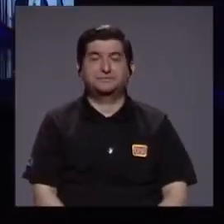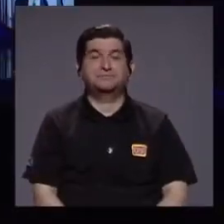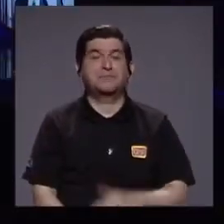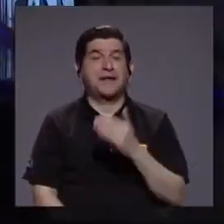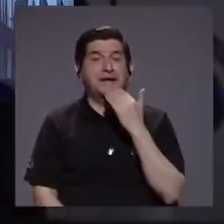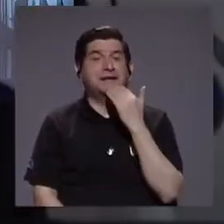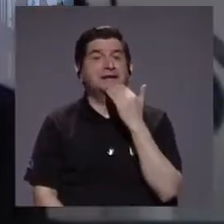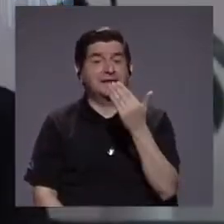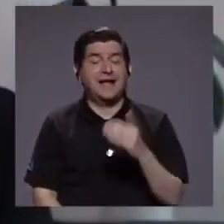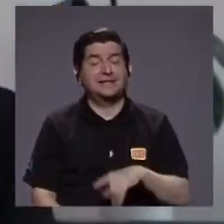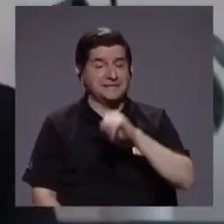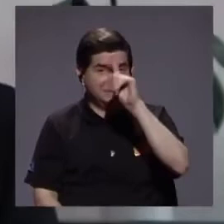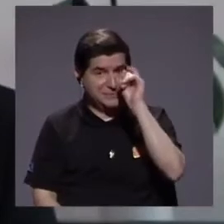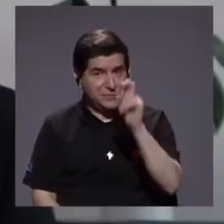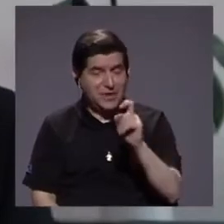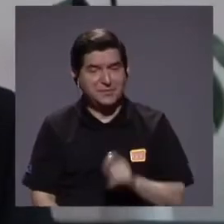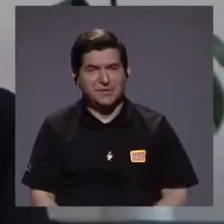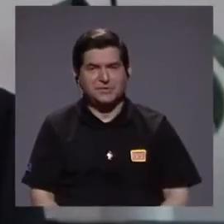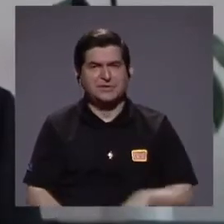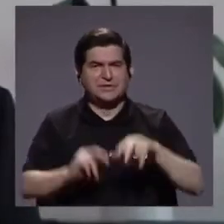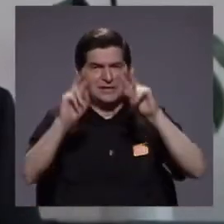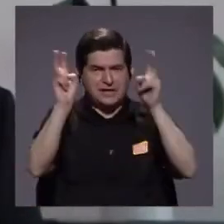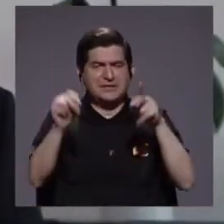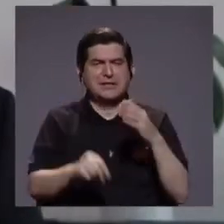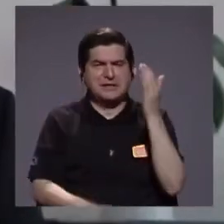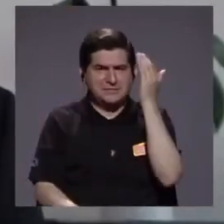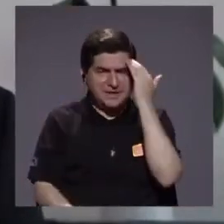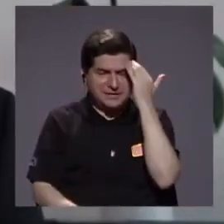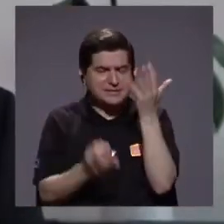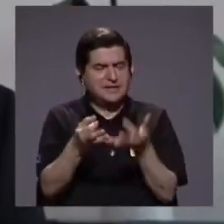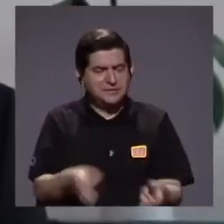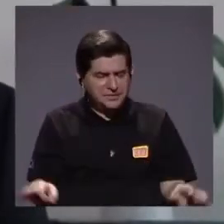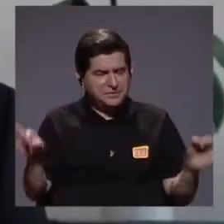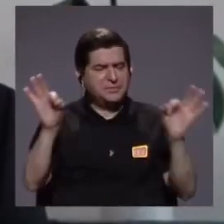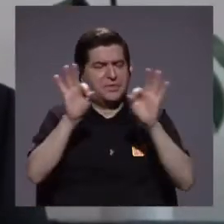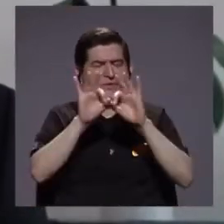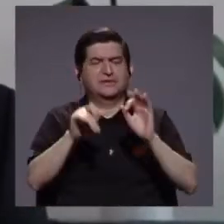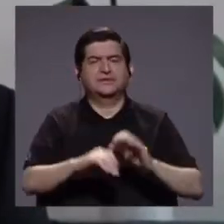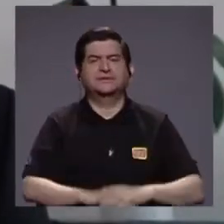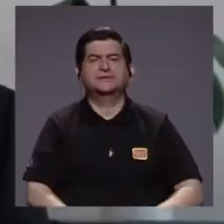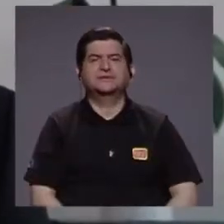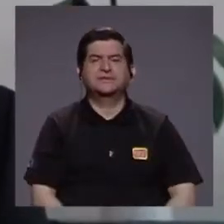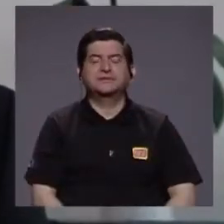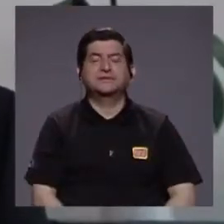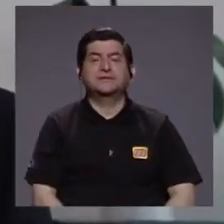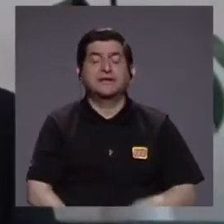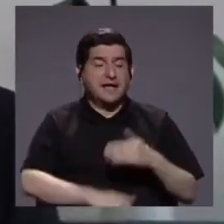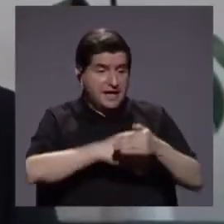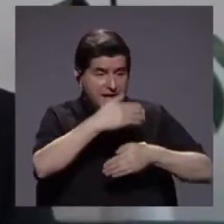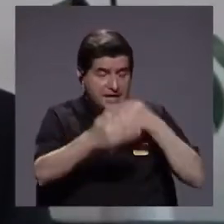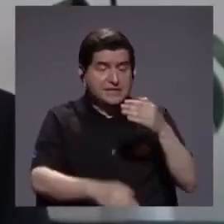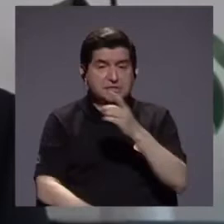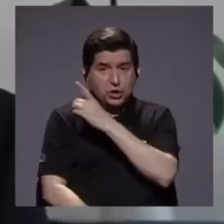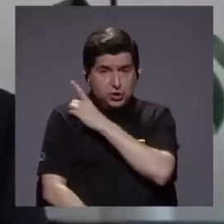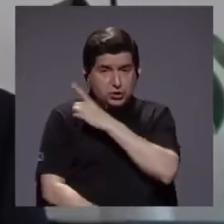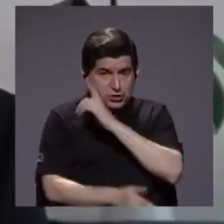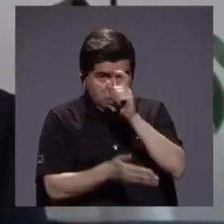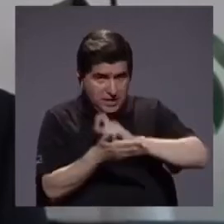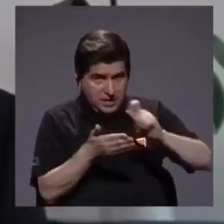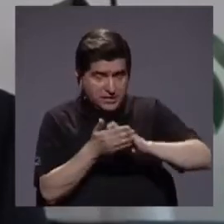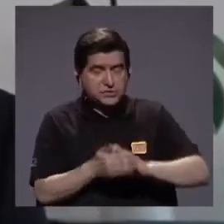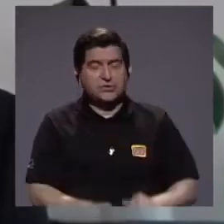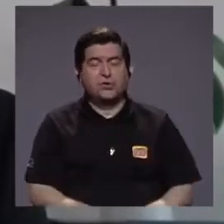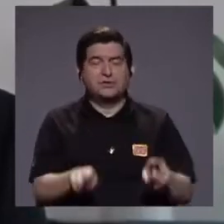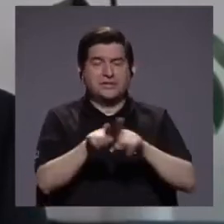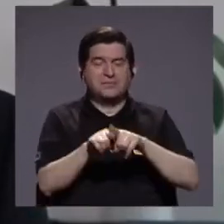Gracias, doña Lisbeth, por la pregunta, que además es un tema que se sabe que es muy importante. En la gestión, en la dirección de la escuela y en la decanatura